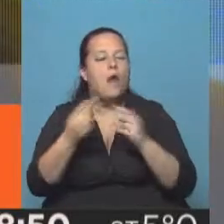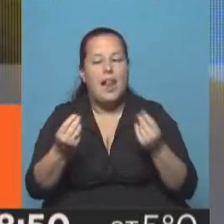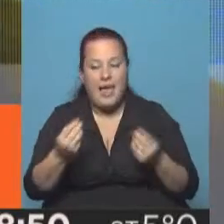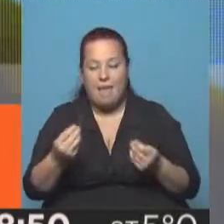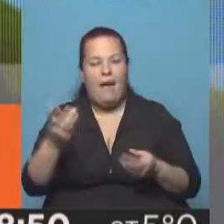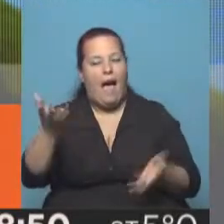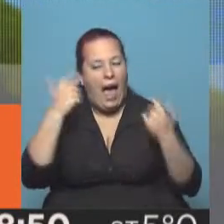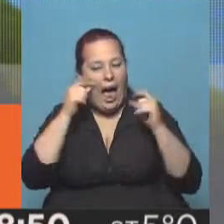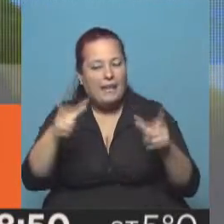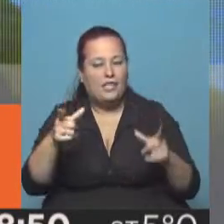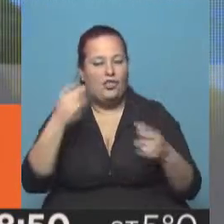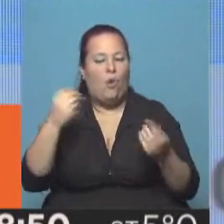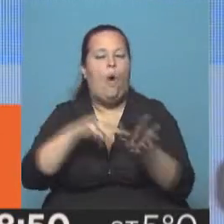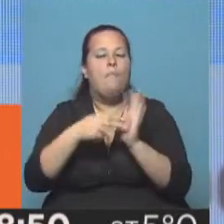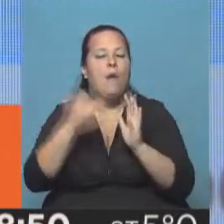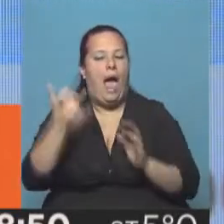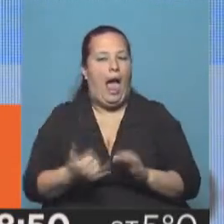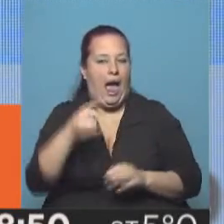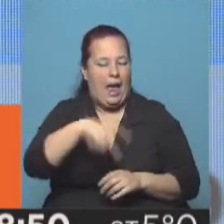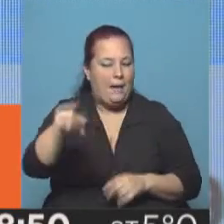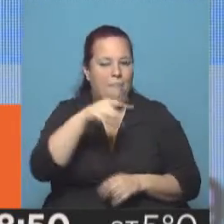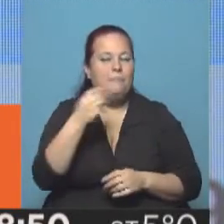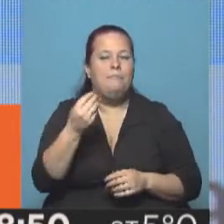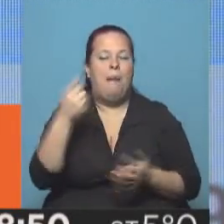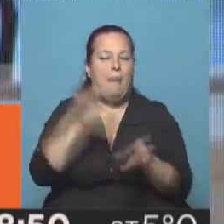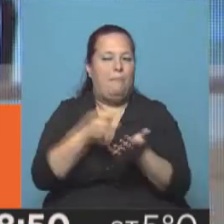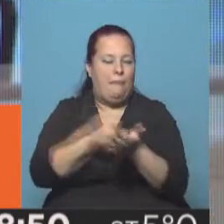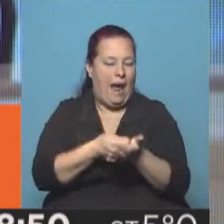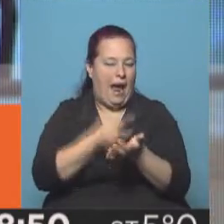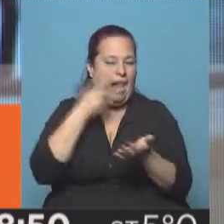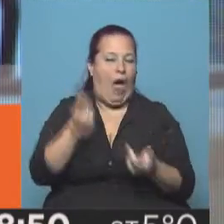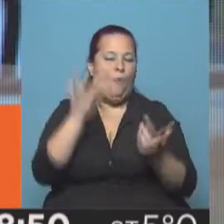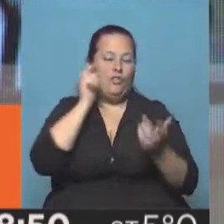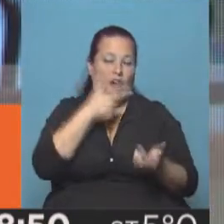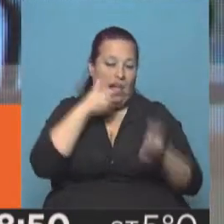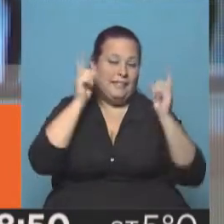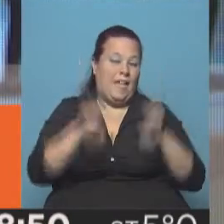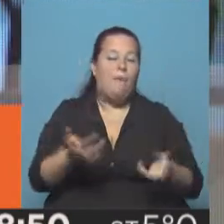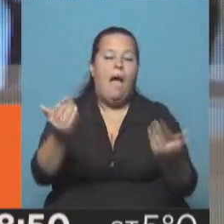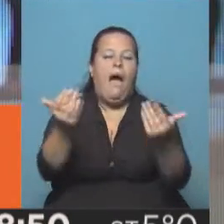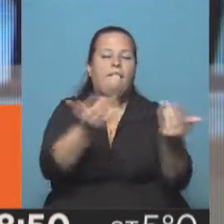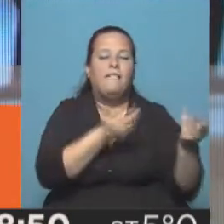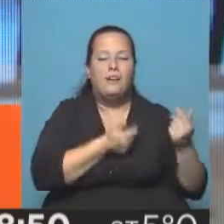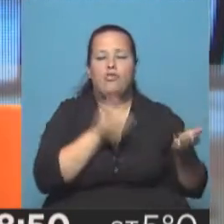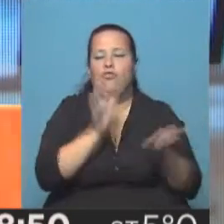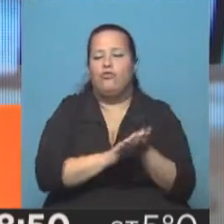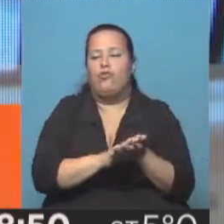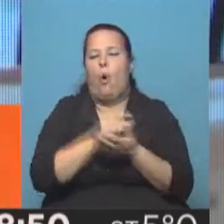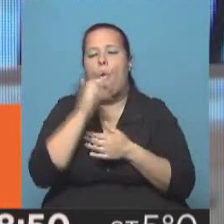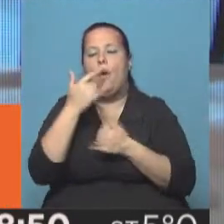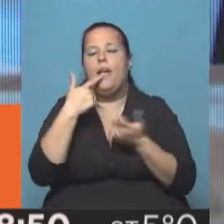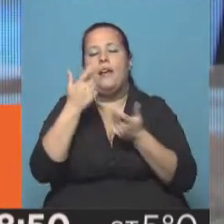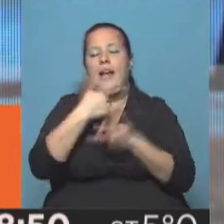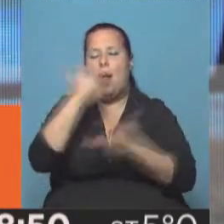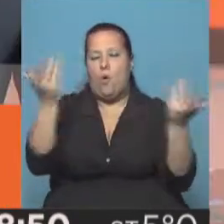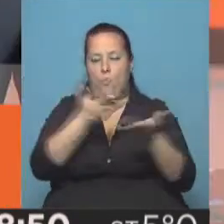que se escuche perdón las dificultades que tienen para pagar el aumento del gas ya la vez escuchar toda la transmisión de la